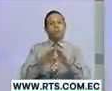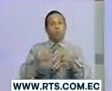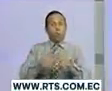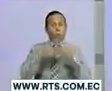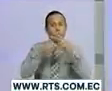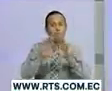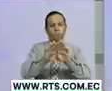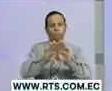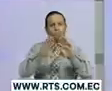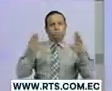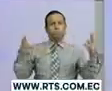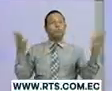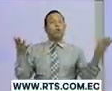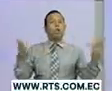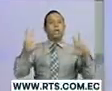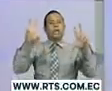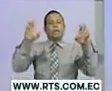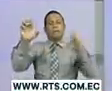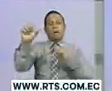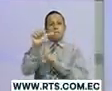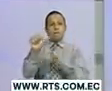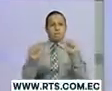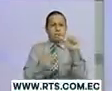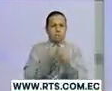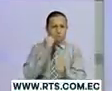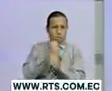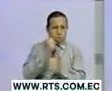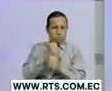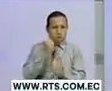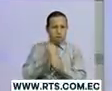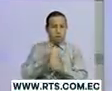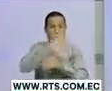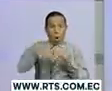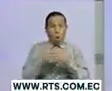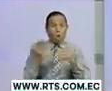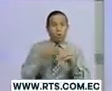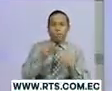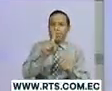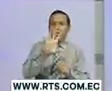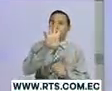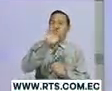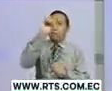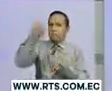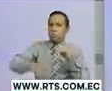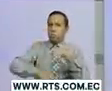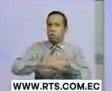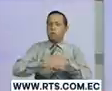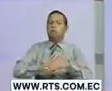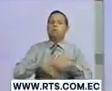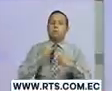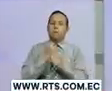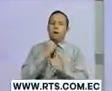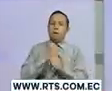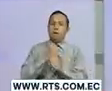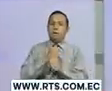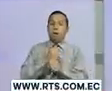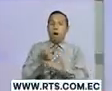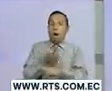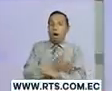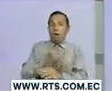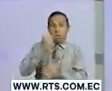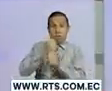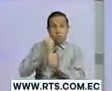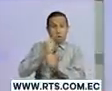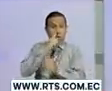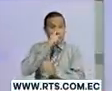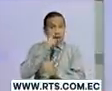área administrativa y con el 50% del personal. Para ello, los trabajadores fueron sometidos a pruebas rápidas de COVID-19 para